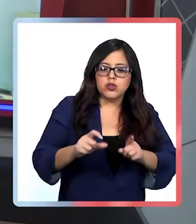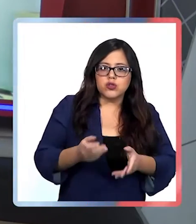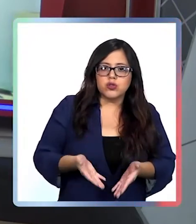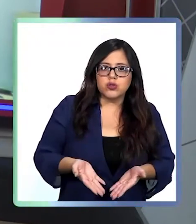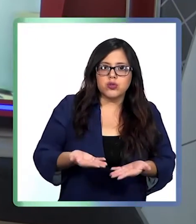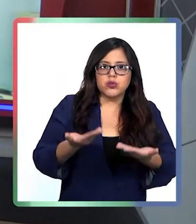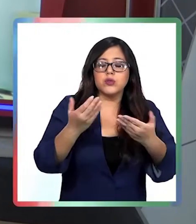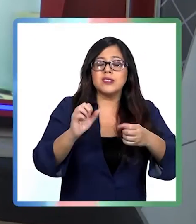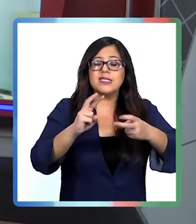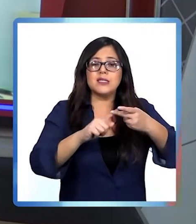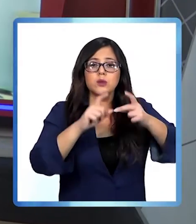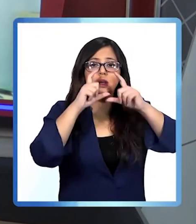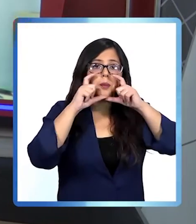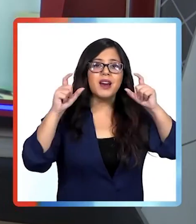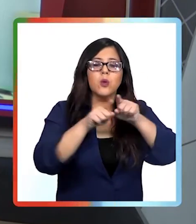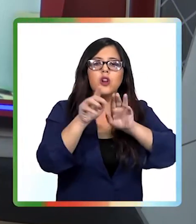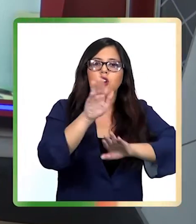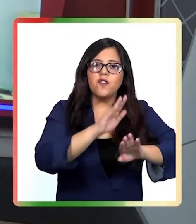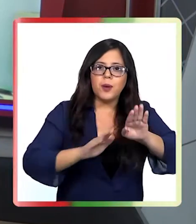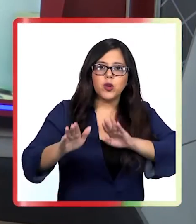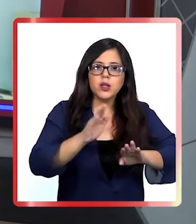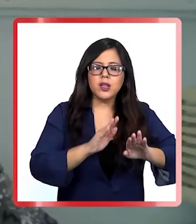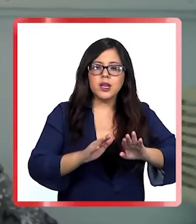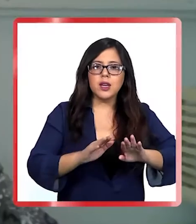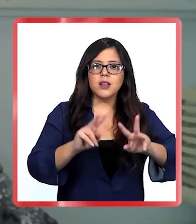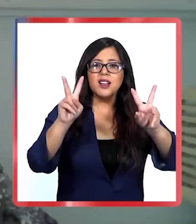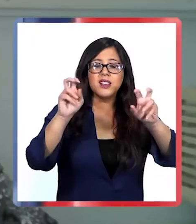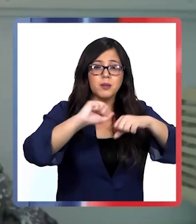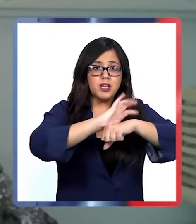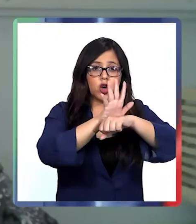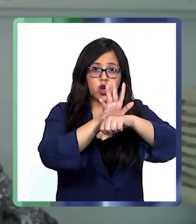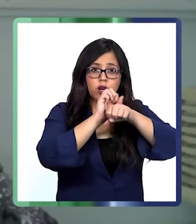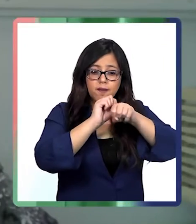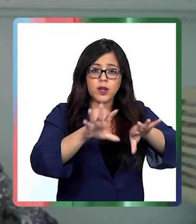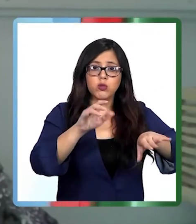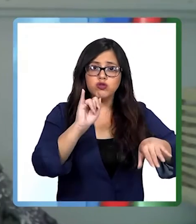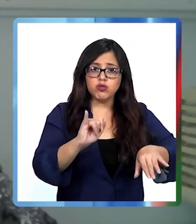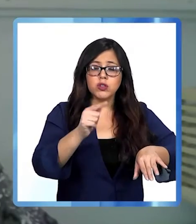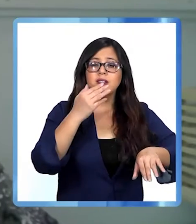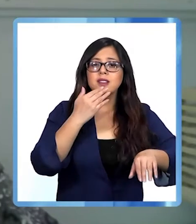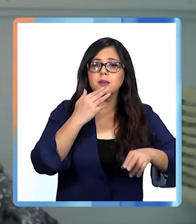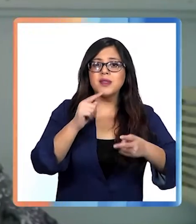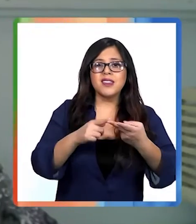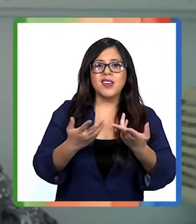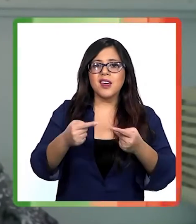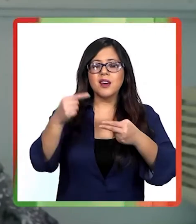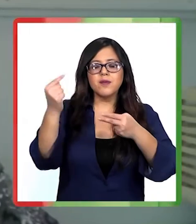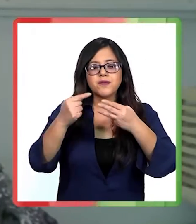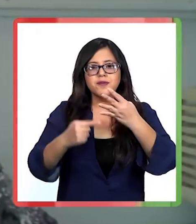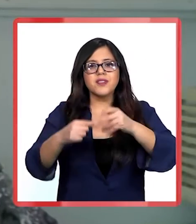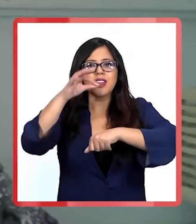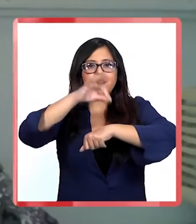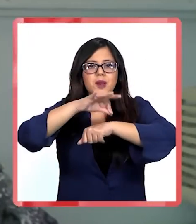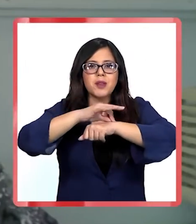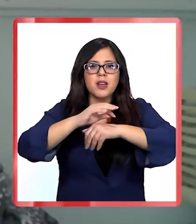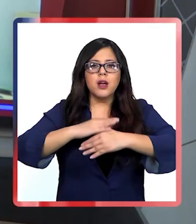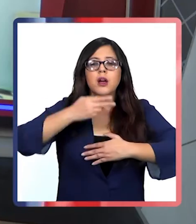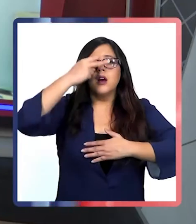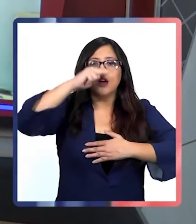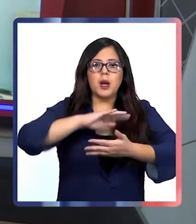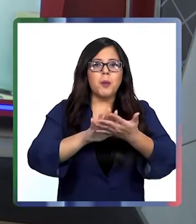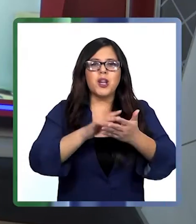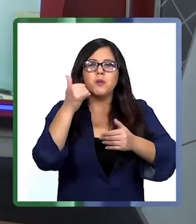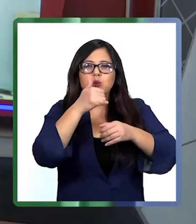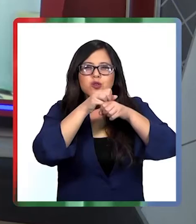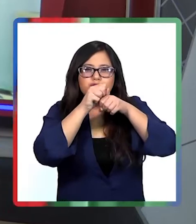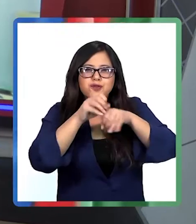ceñirnos. Segundo, que la mascarilla nos va a proteger, como usted bien decía, no solo del SARS-CoV-2, o sea, del COVID-19, sino también de contraer otros virus respiratorios como la